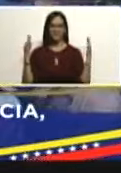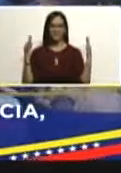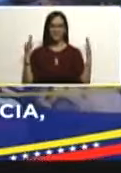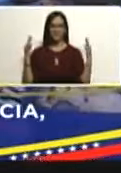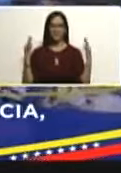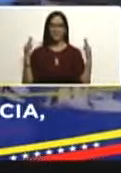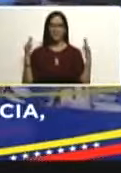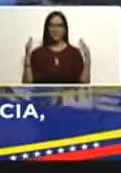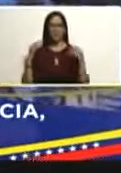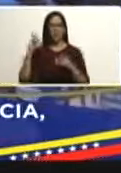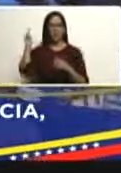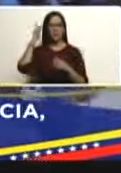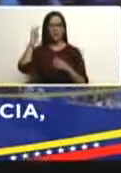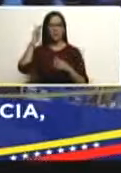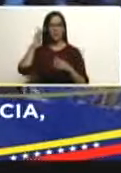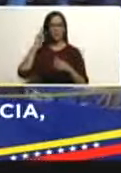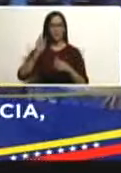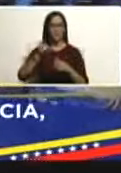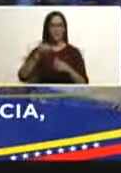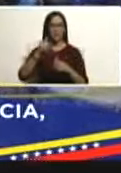Profesora Gabriela Jiménez,